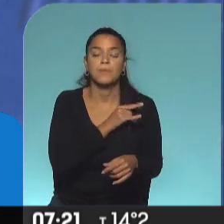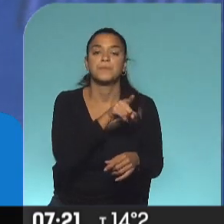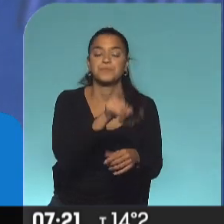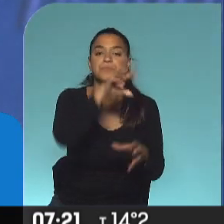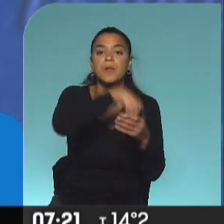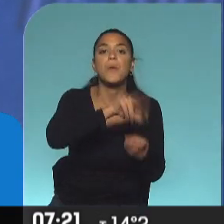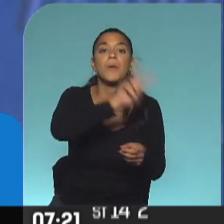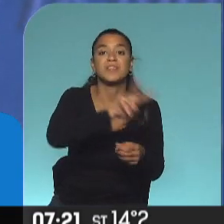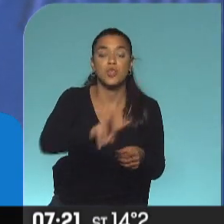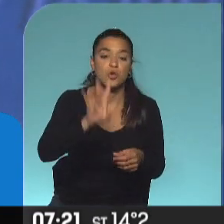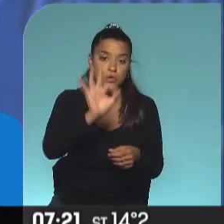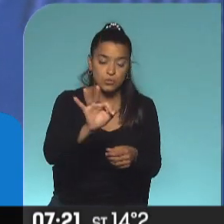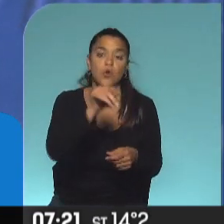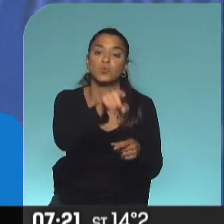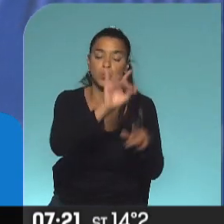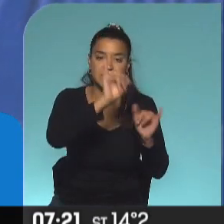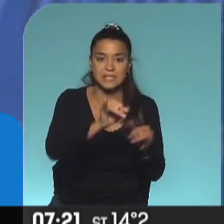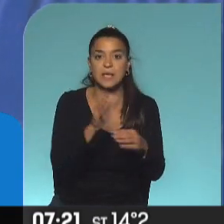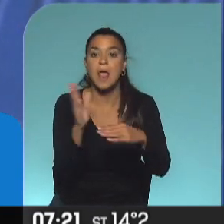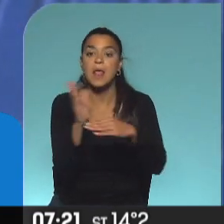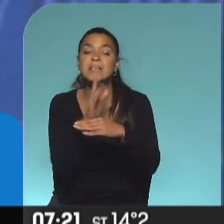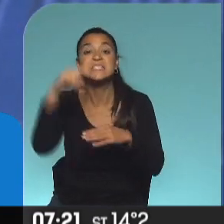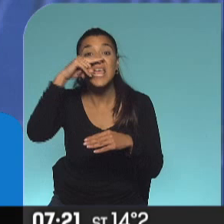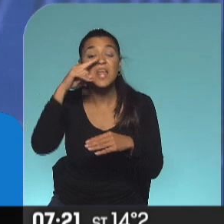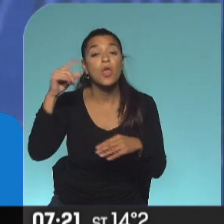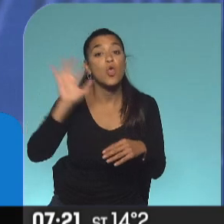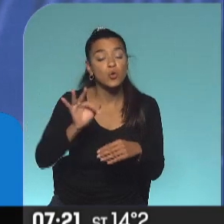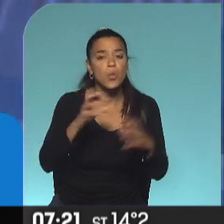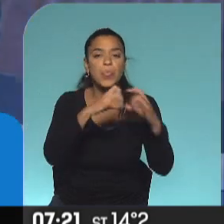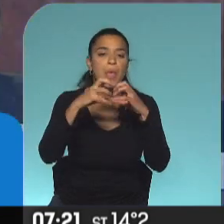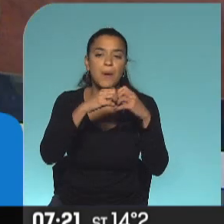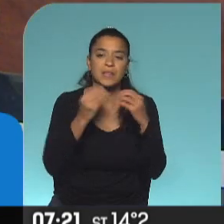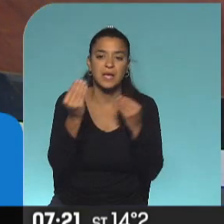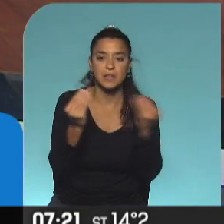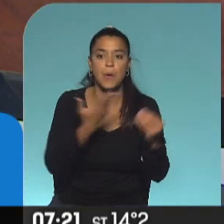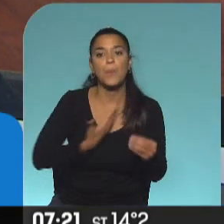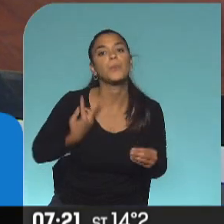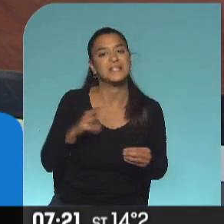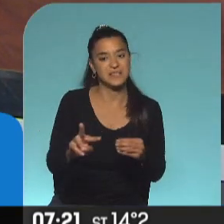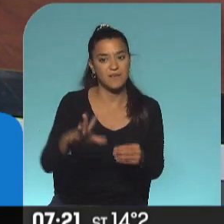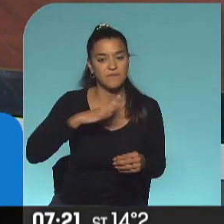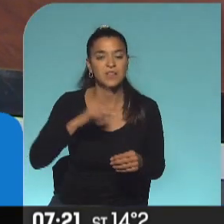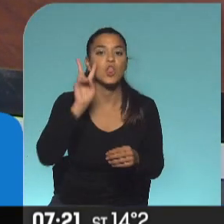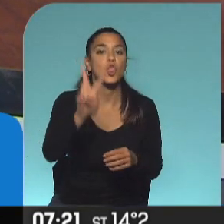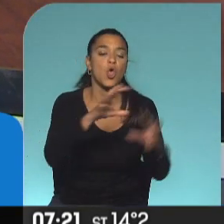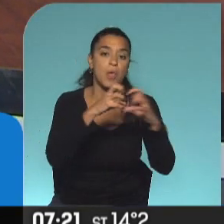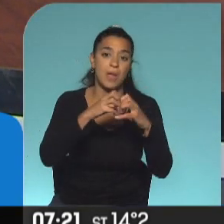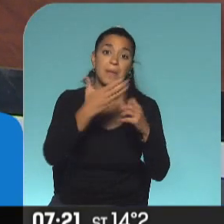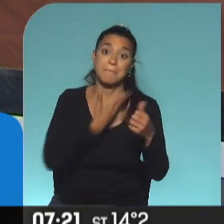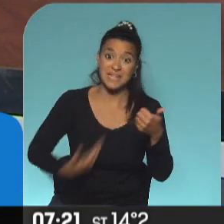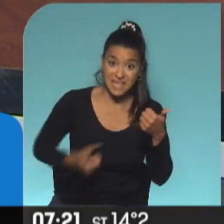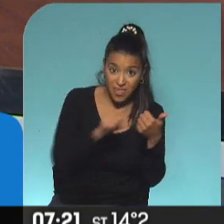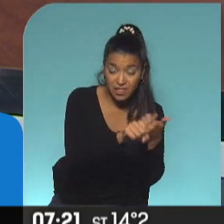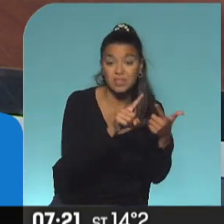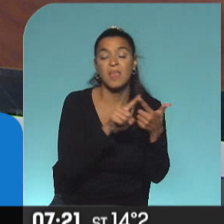Miami, 22 de octubre en Nashville y en el medio, 7 de octubre, debate de candidatos a vicepresidente. O sea, faltan 2 debates presidenciales más y